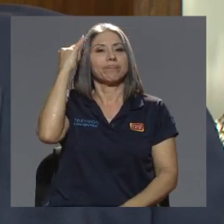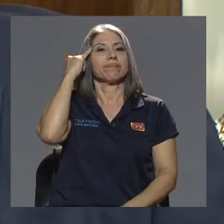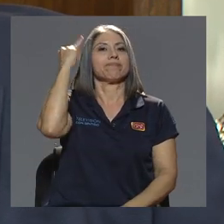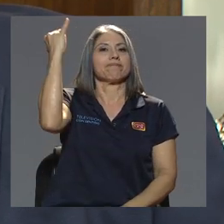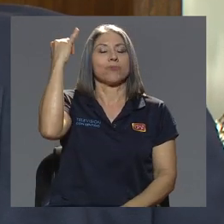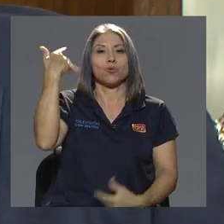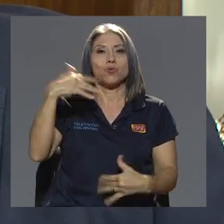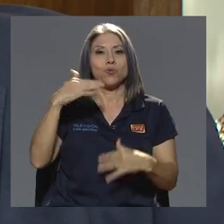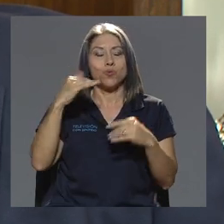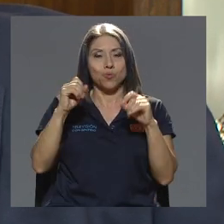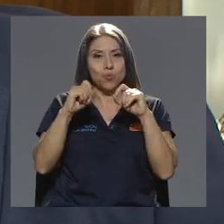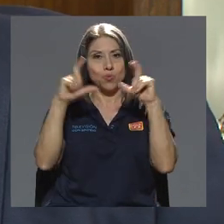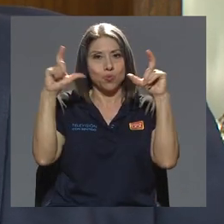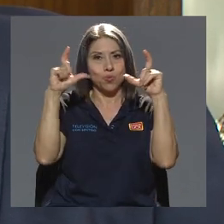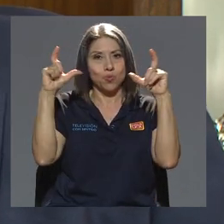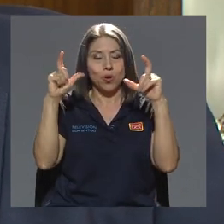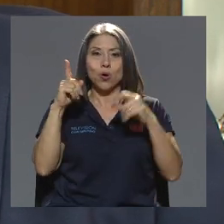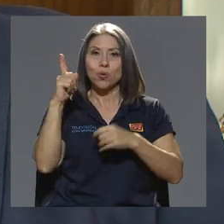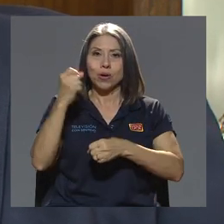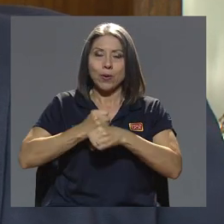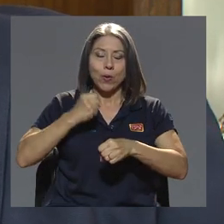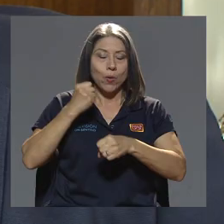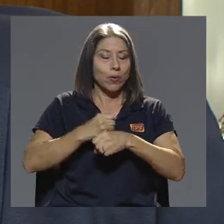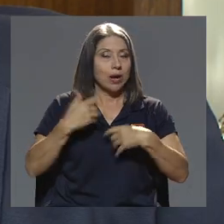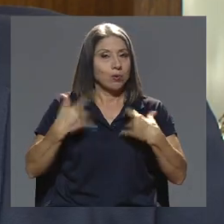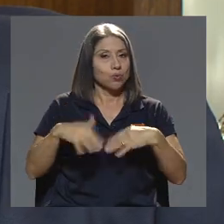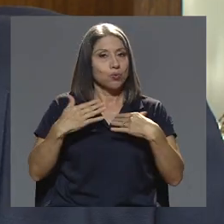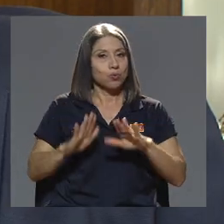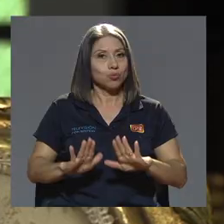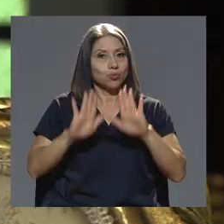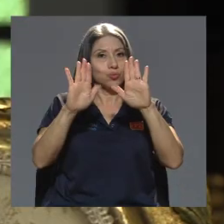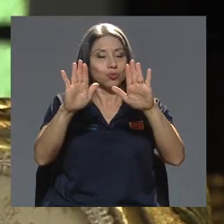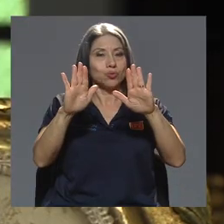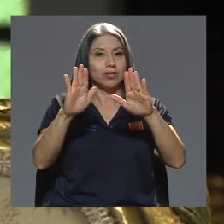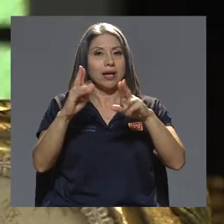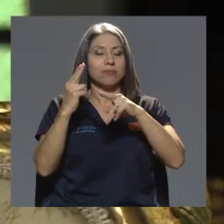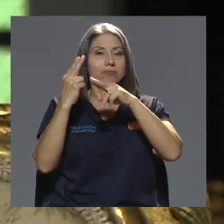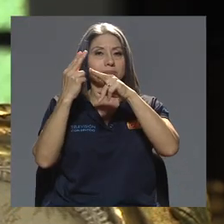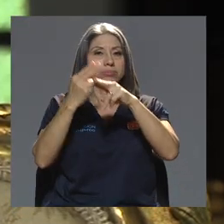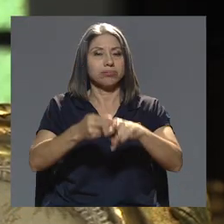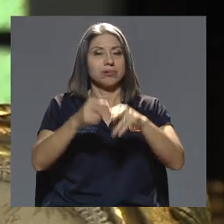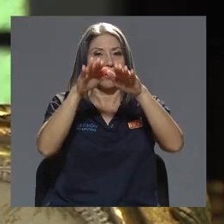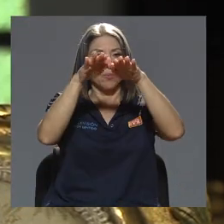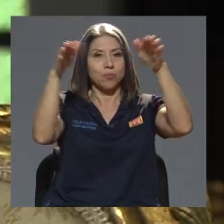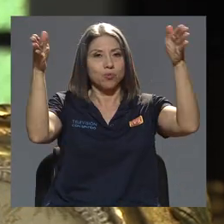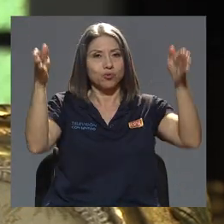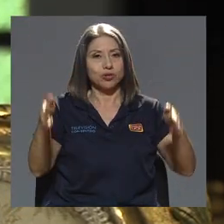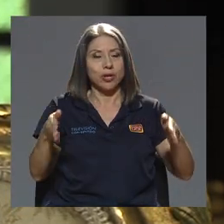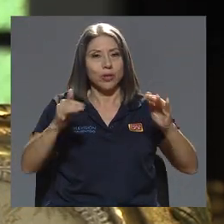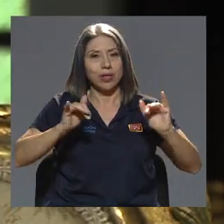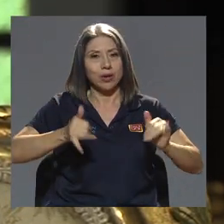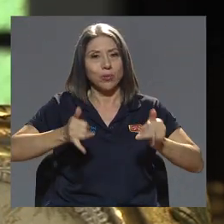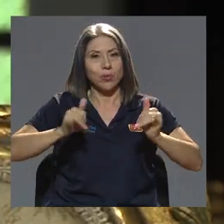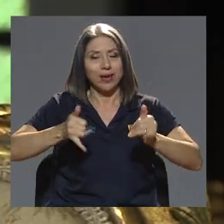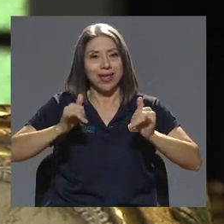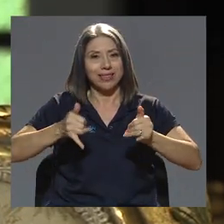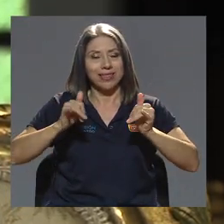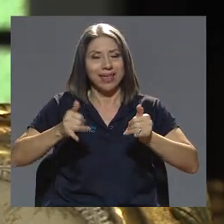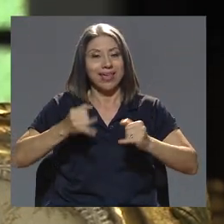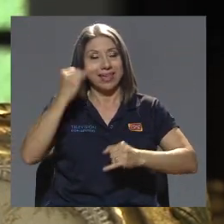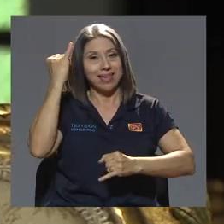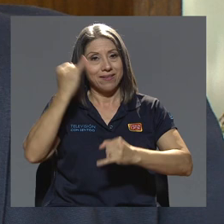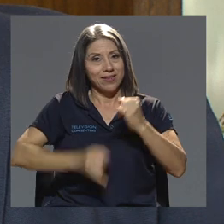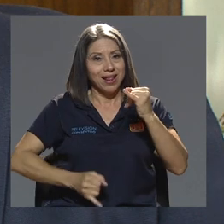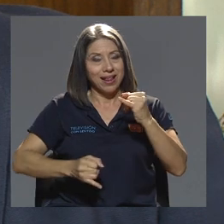dijo, que se convierte en una de sus grandes obras, que es casualmente el Museo del Juguete, que al final termina en algo